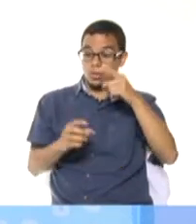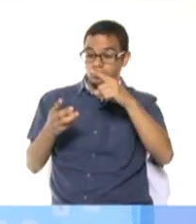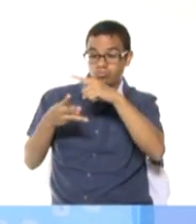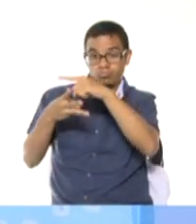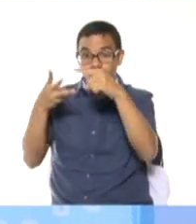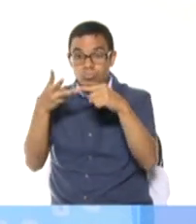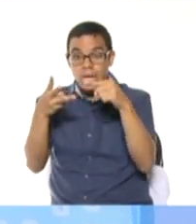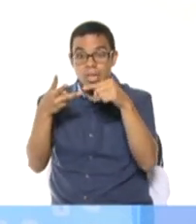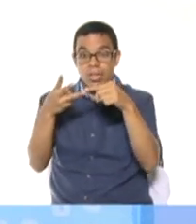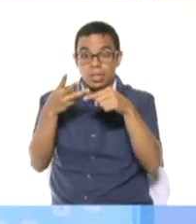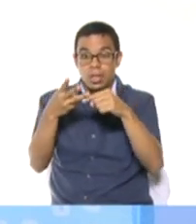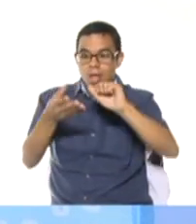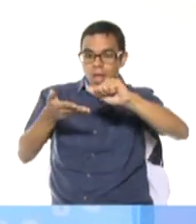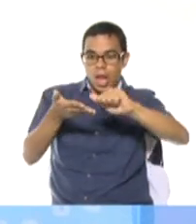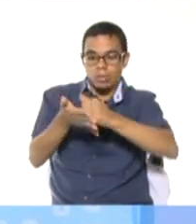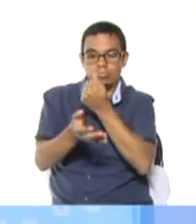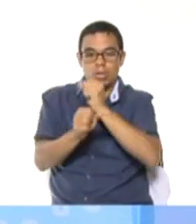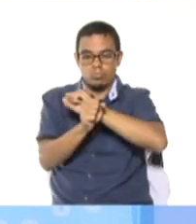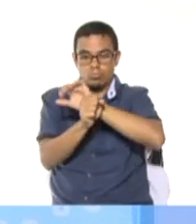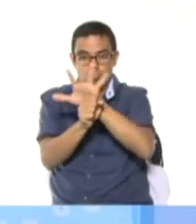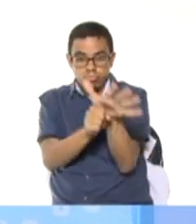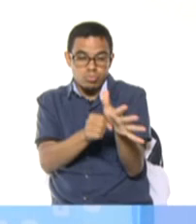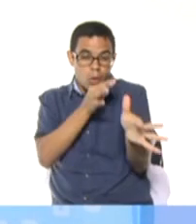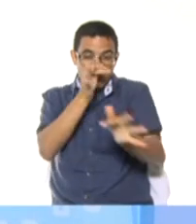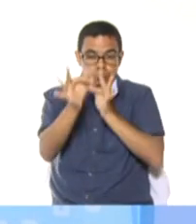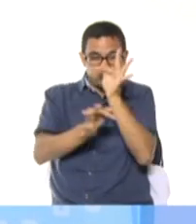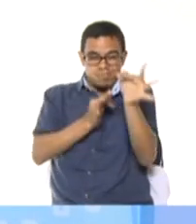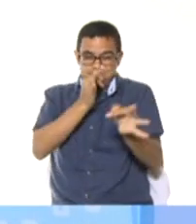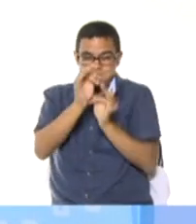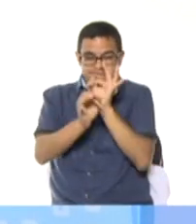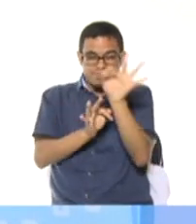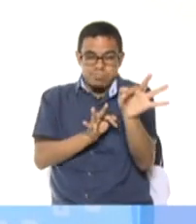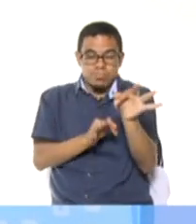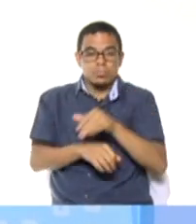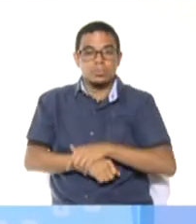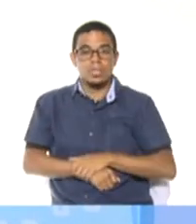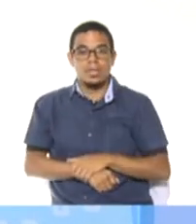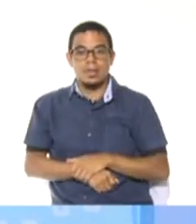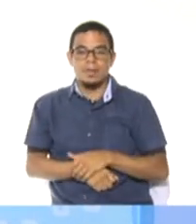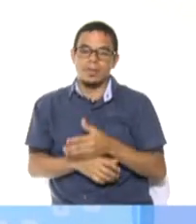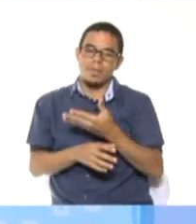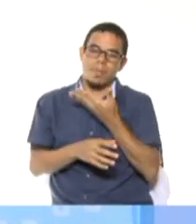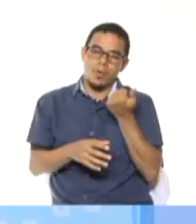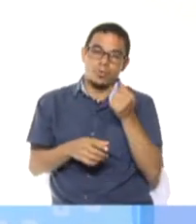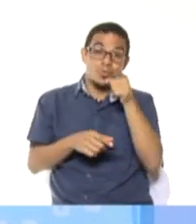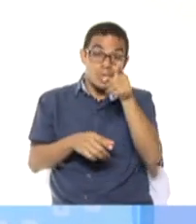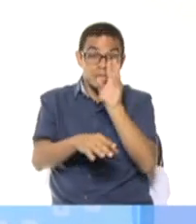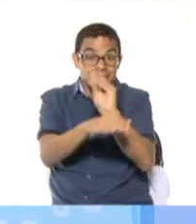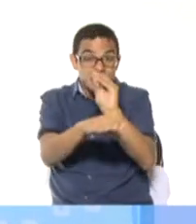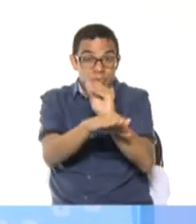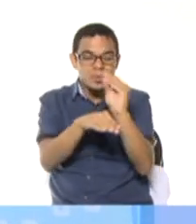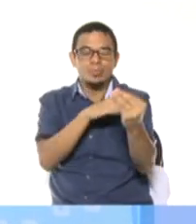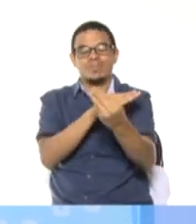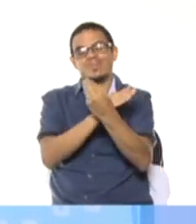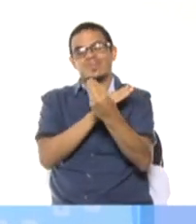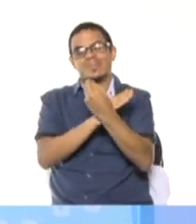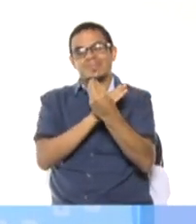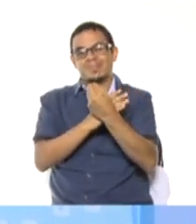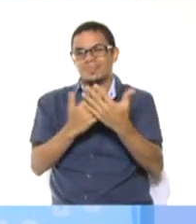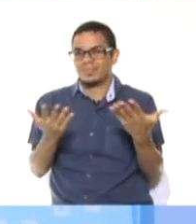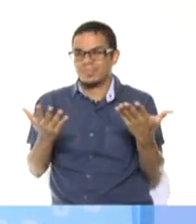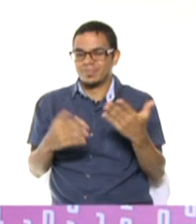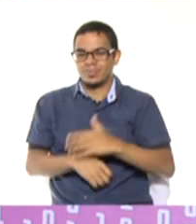estaremos contribuyendo en la no propagación de la COVID-19. Y lo mejor, se cuidan ustedes y nos cuidamos